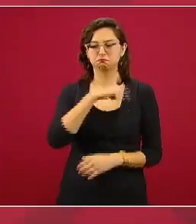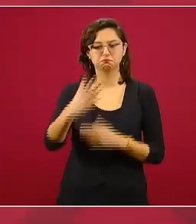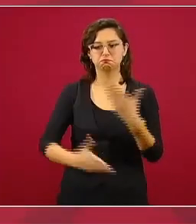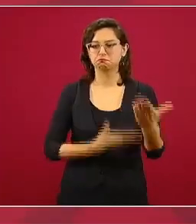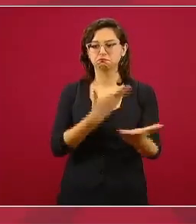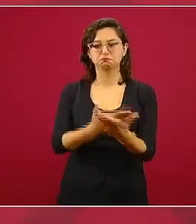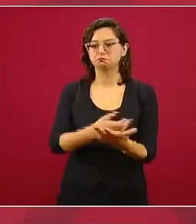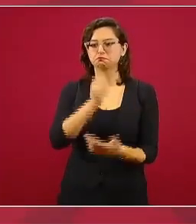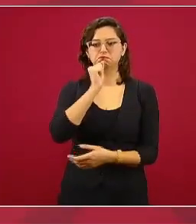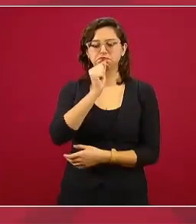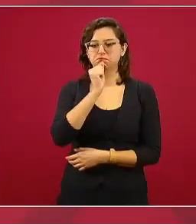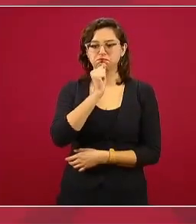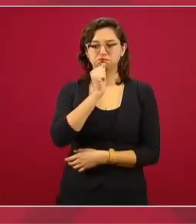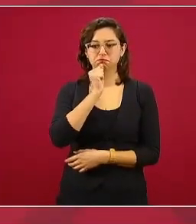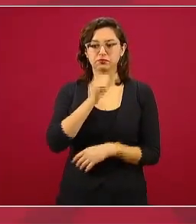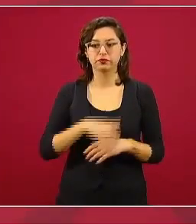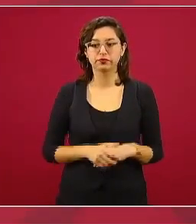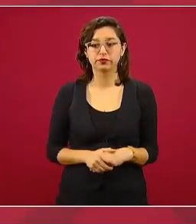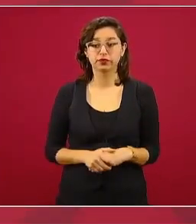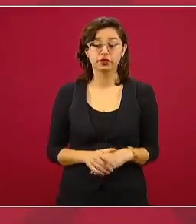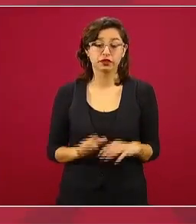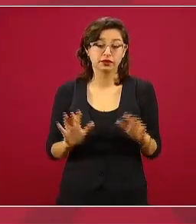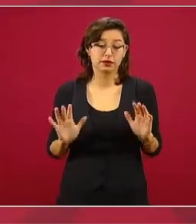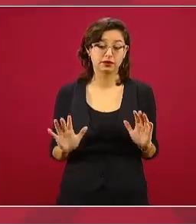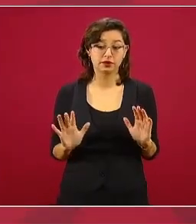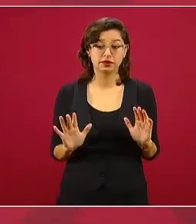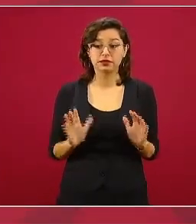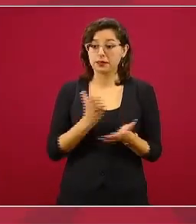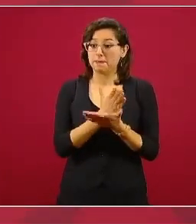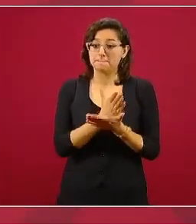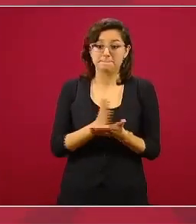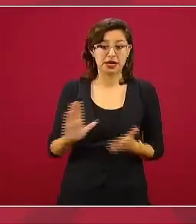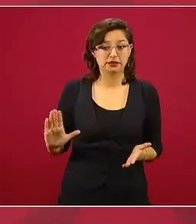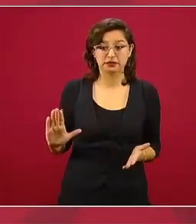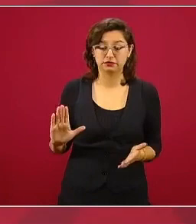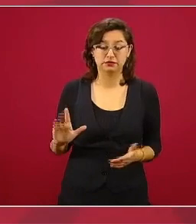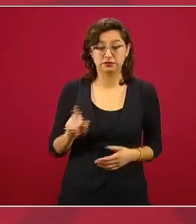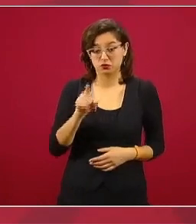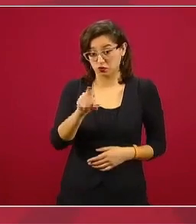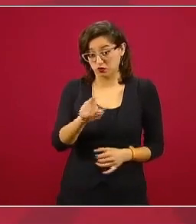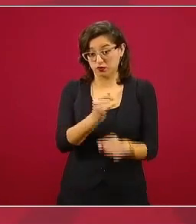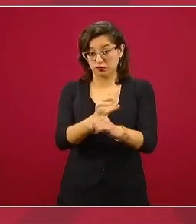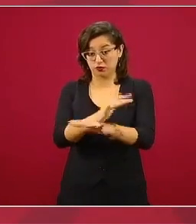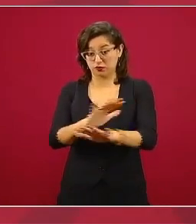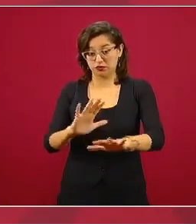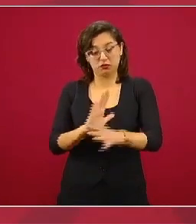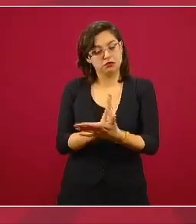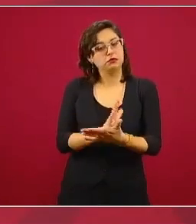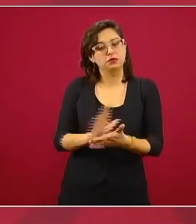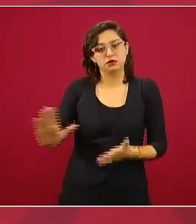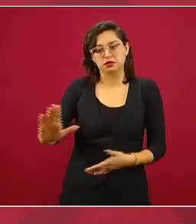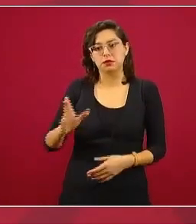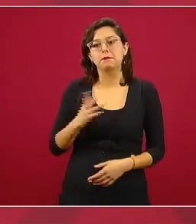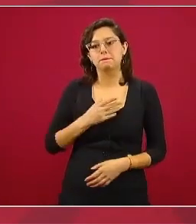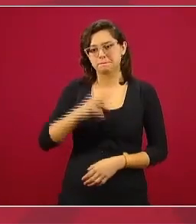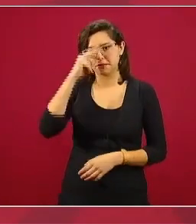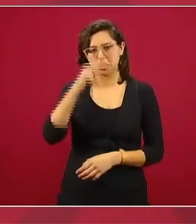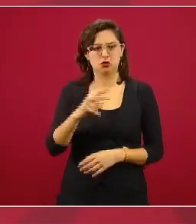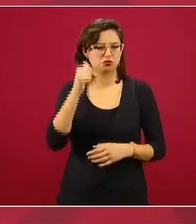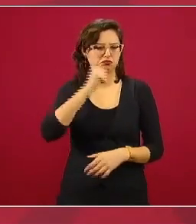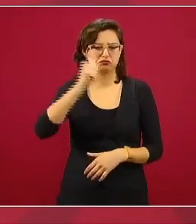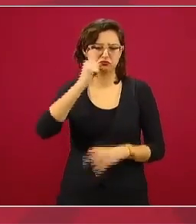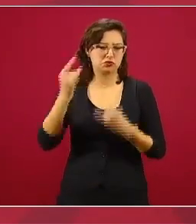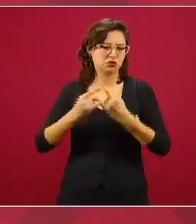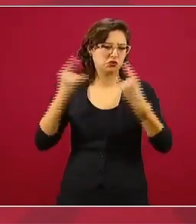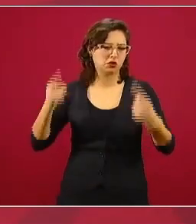muy pronto para poder hacerlo. Eso es una causa independientemente de esos datos en los que México ha participado históricamente y vamos